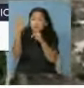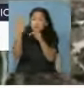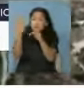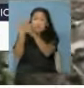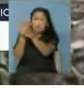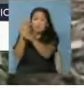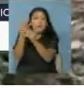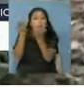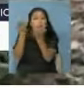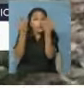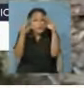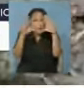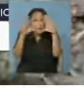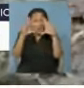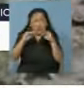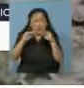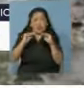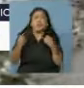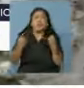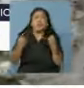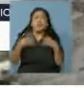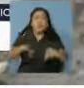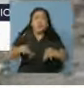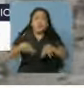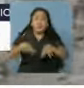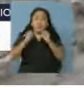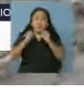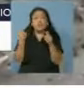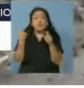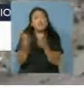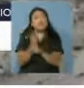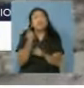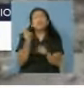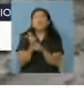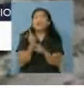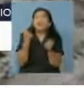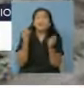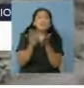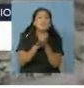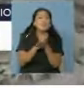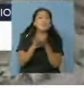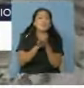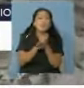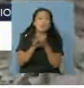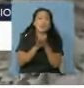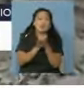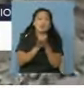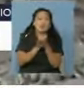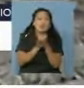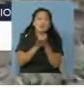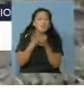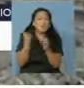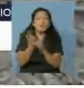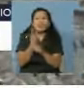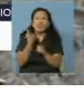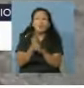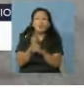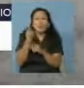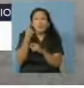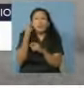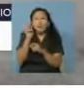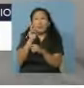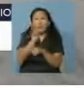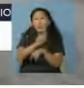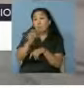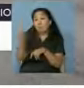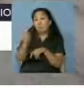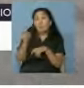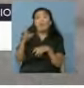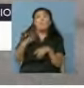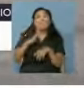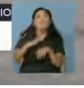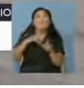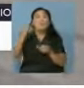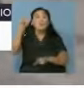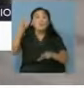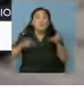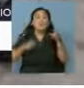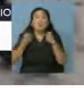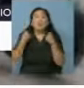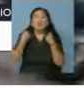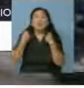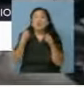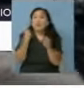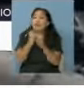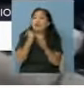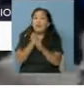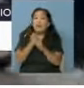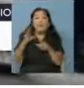no, anoche a la madrugada no se podía dar respuesta tan rápida a la gente por la necesidad de mano, ¿no? Mano de obra,